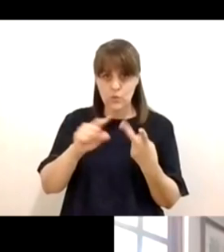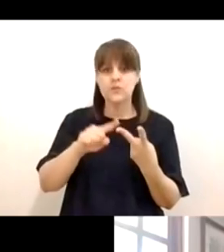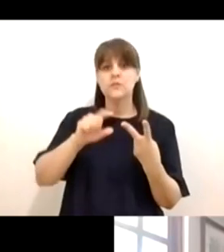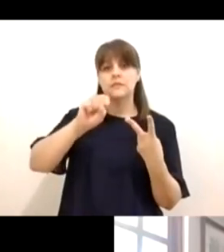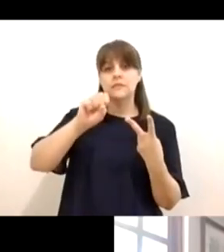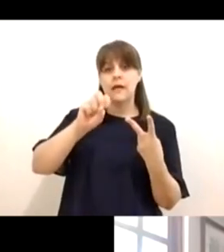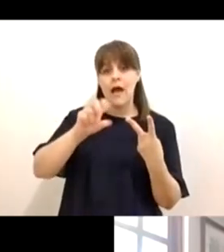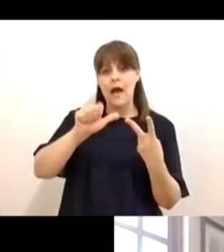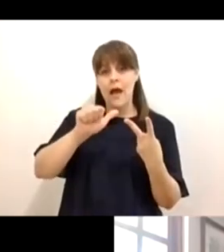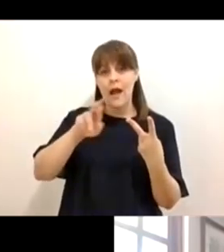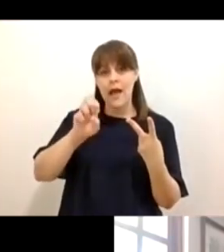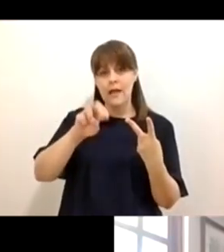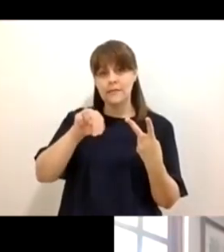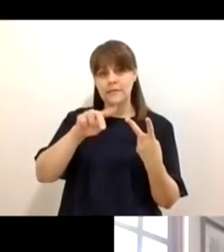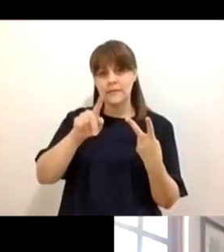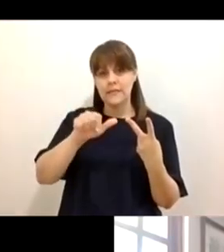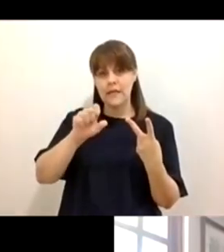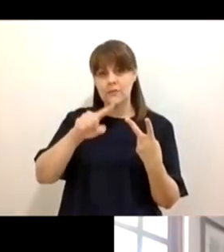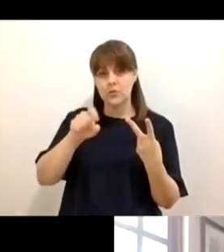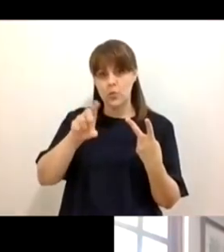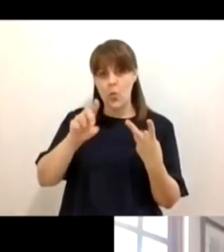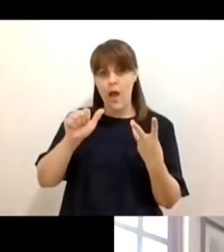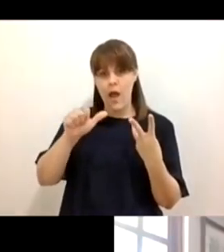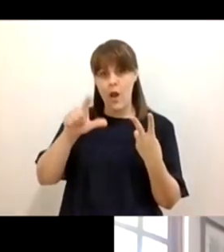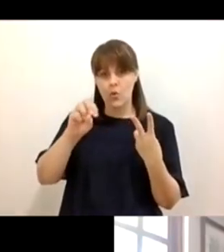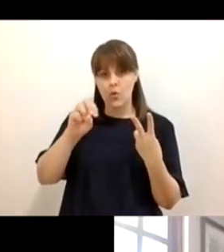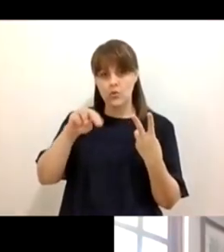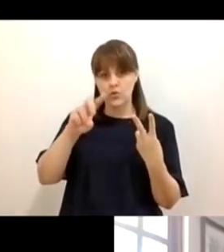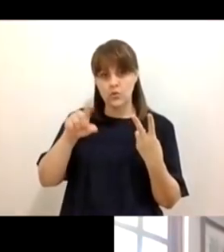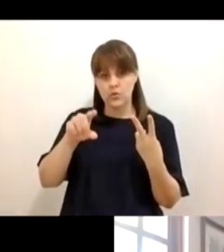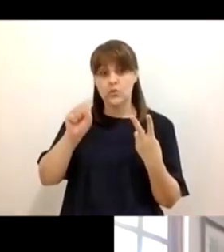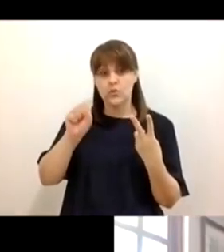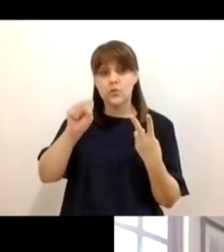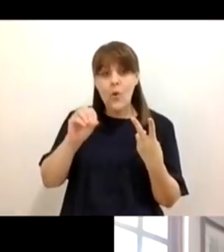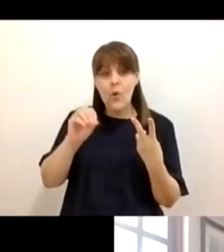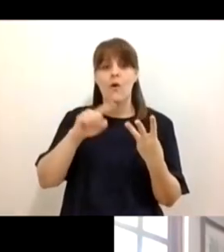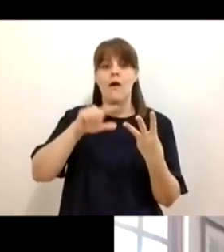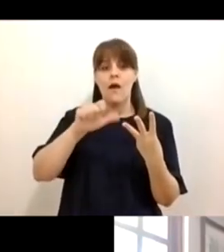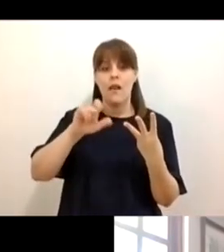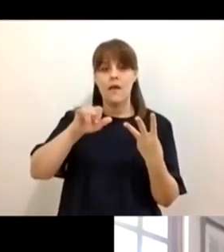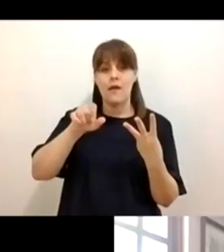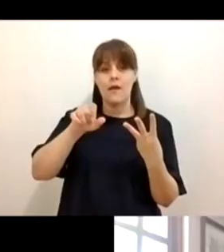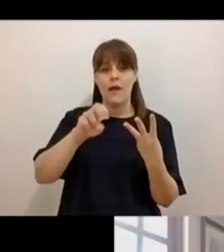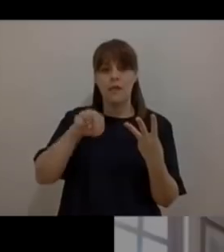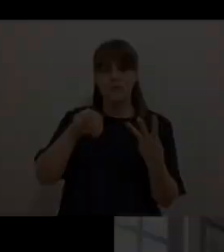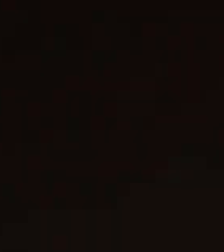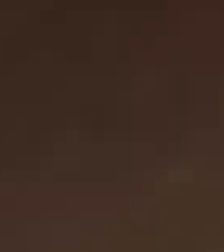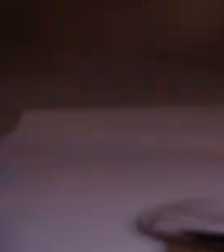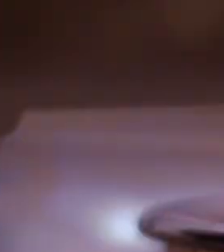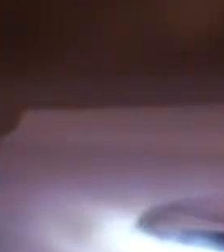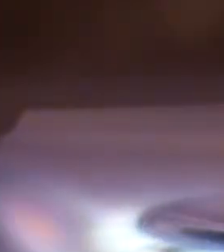ahora en un ratito más les cuento más de sus experiencias y su currícula pero vamos a ver primero este videito